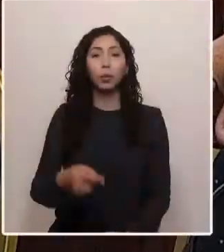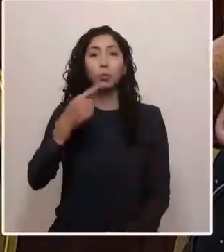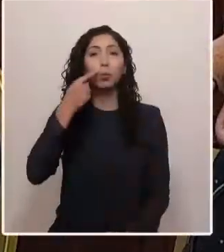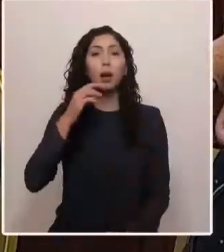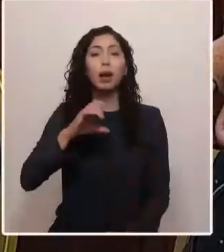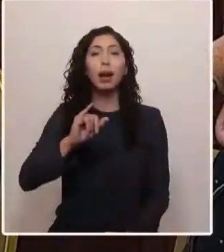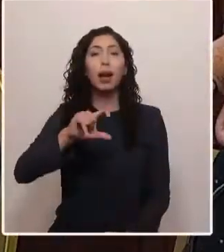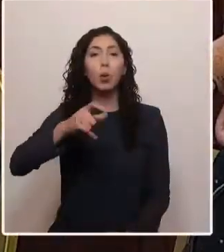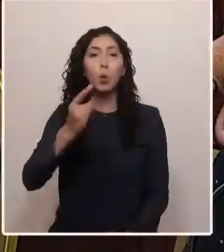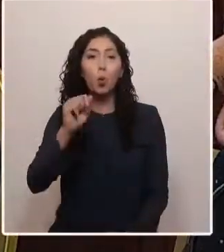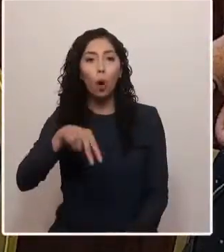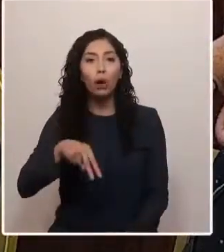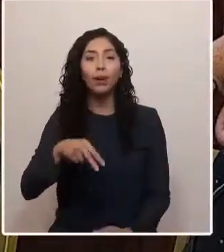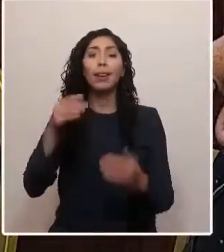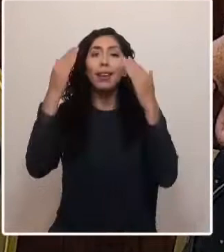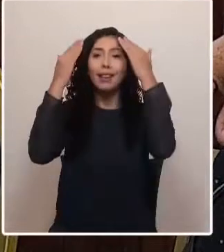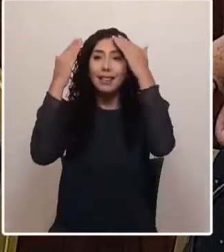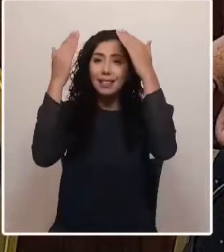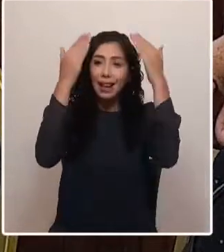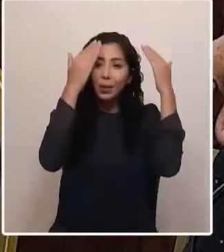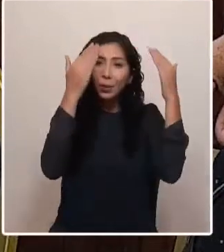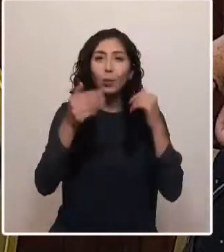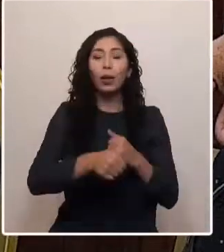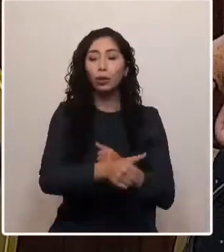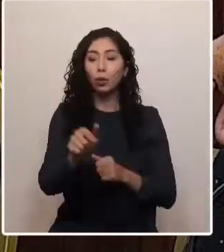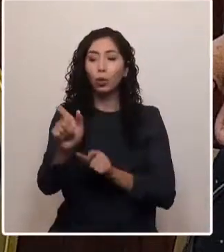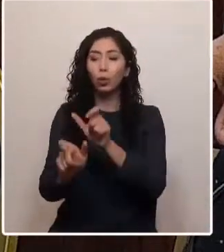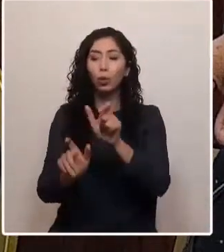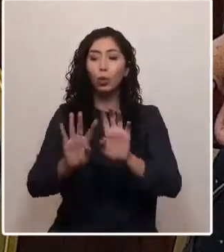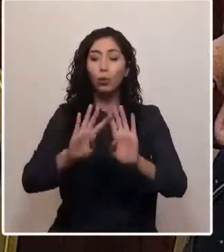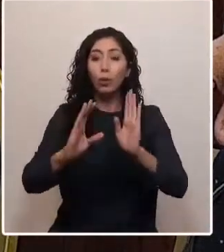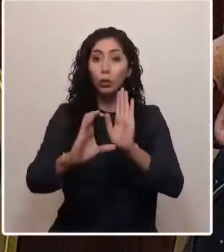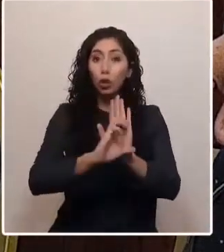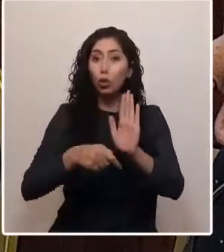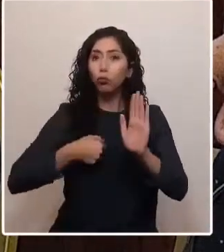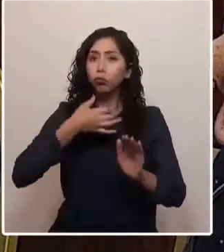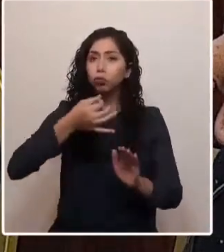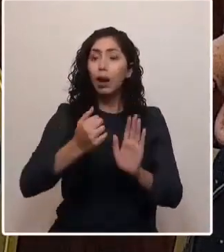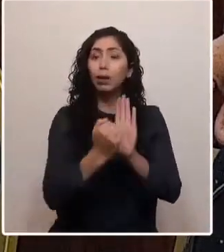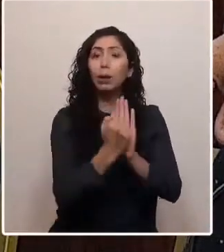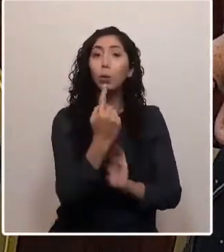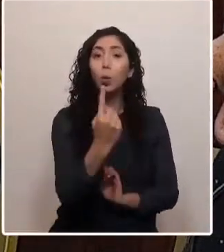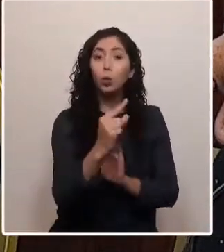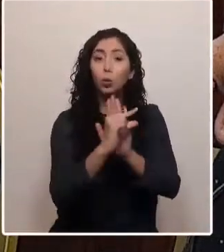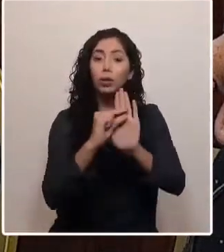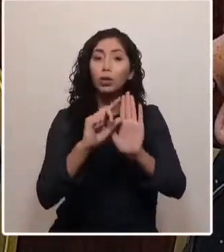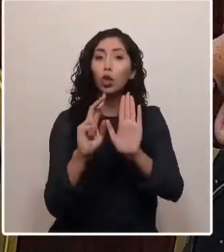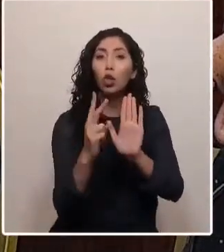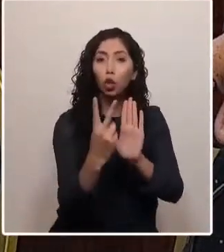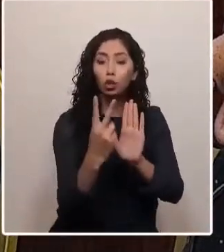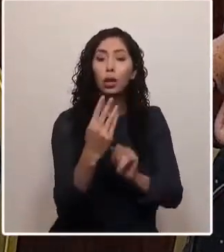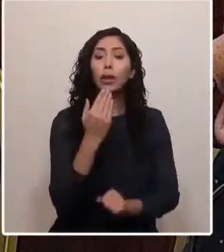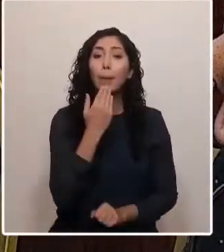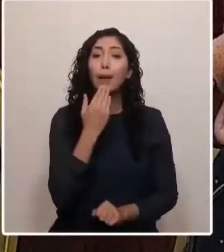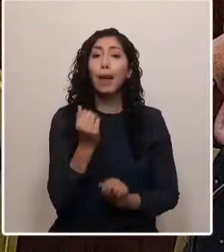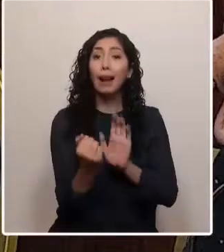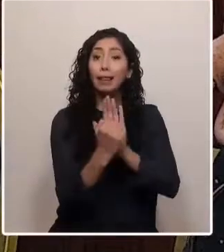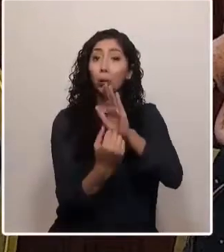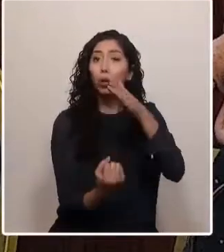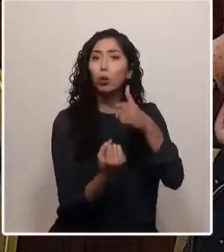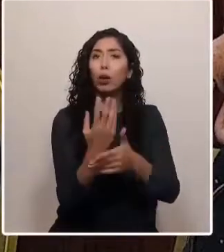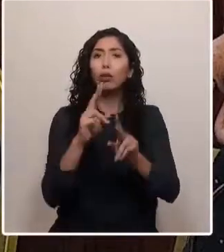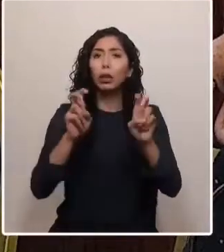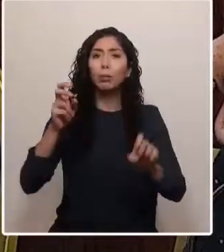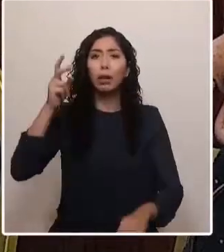colegas convencionales. Me referiré a los artículos 1, inciso 2, y el artículo nuevo sobre prohibición y a